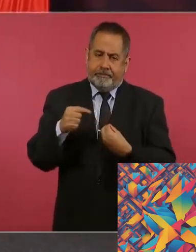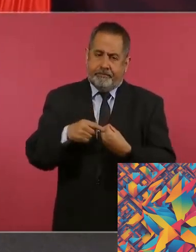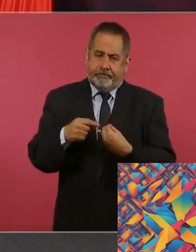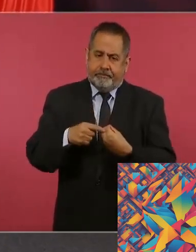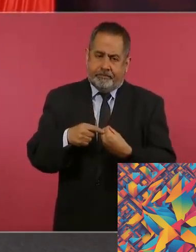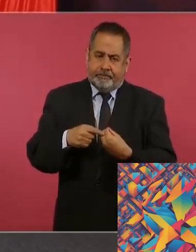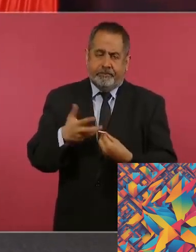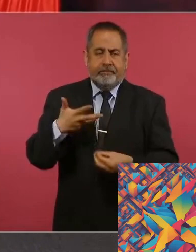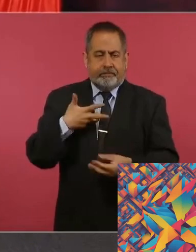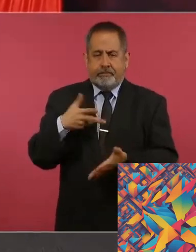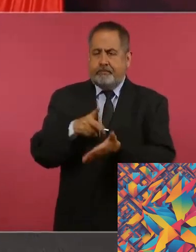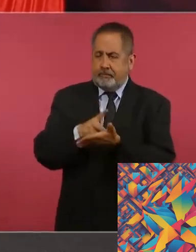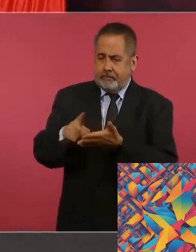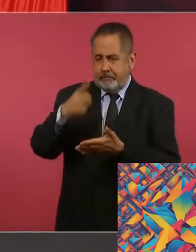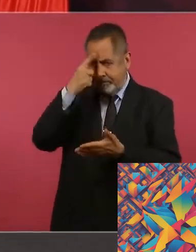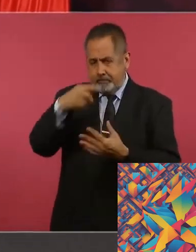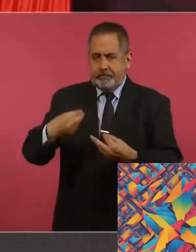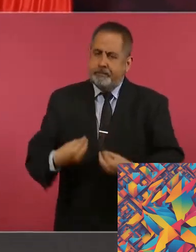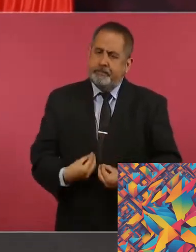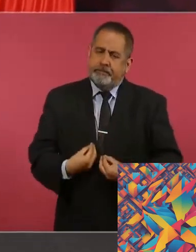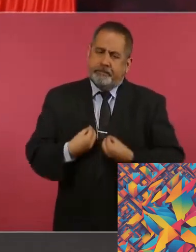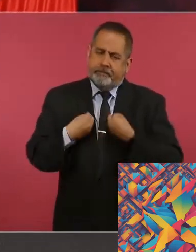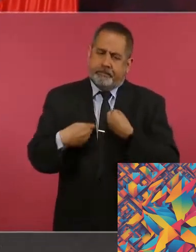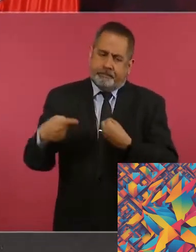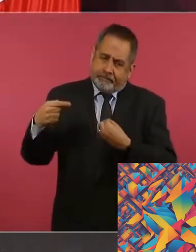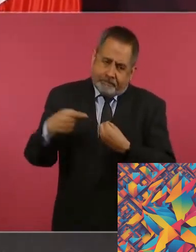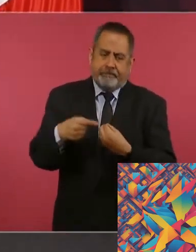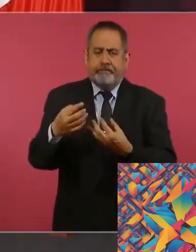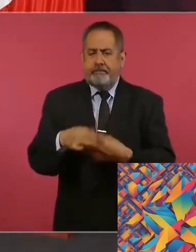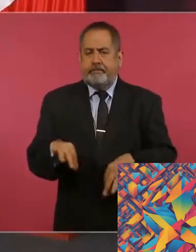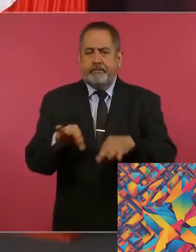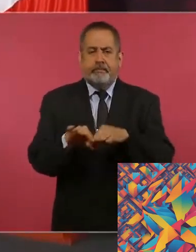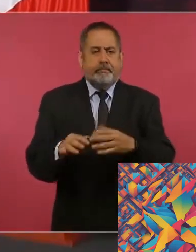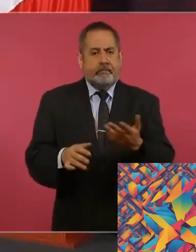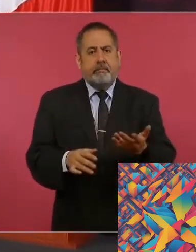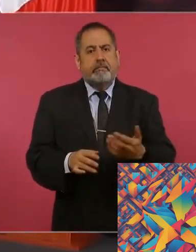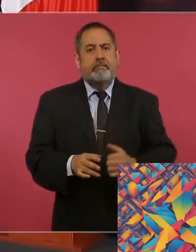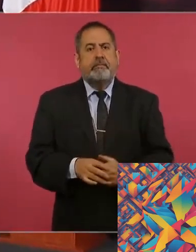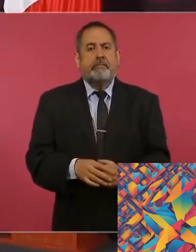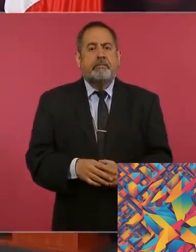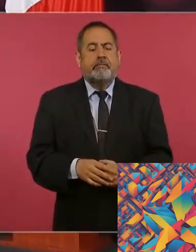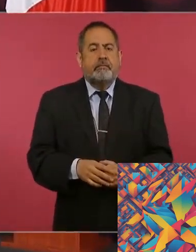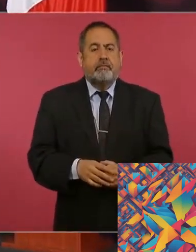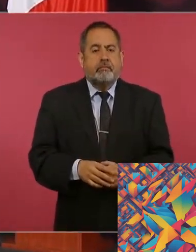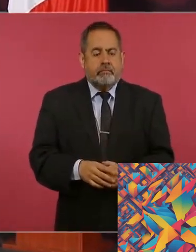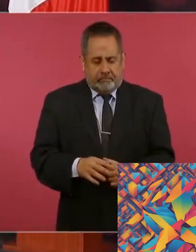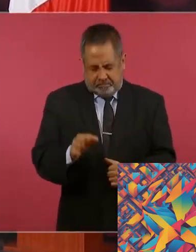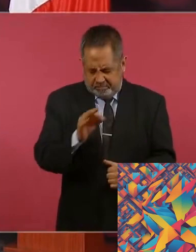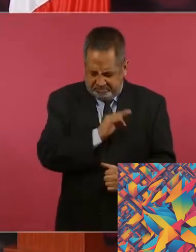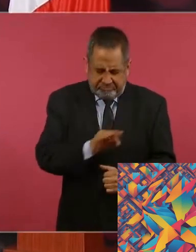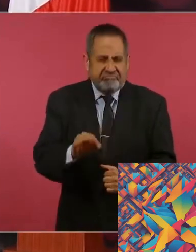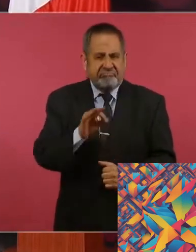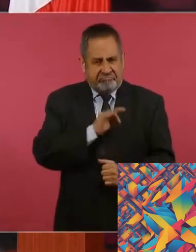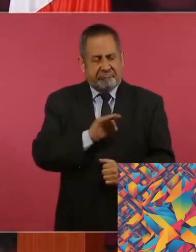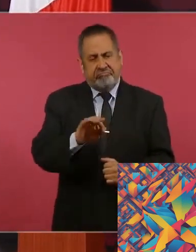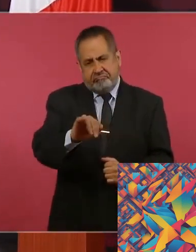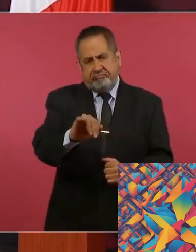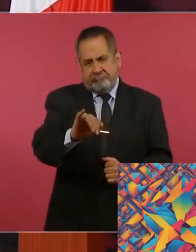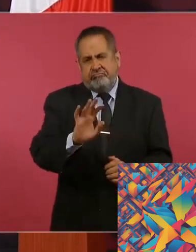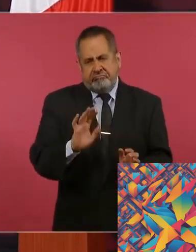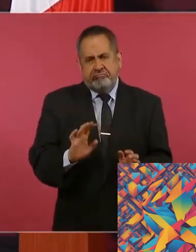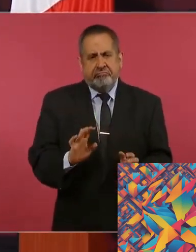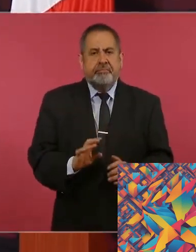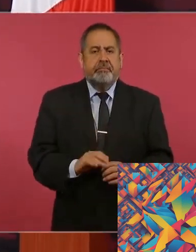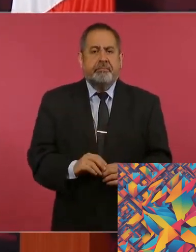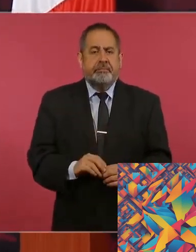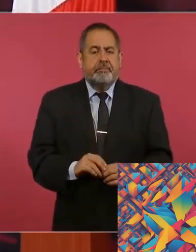necesitamos más que solo buenas intenciones, necesitamos políticas que atiendan las necesidades reales de la población, que construyan puentes entre